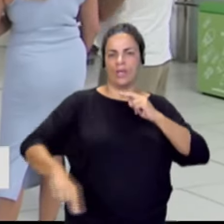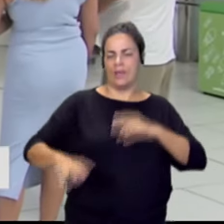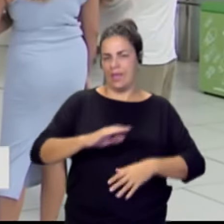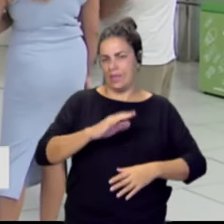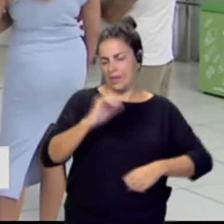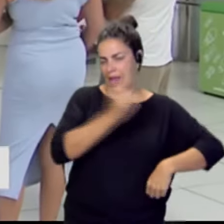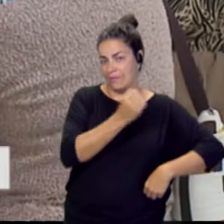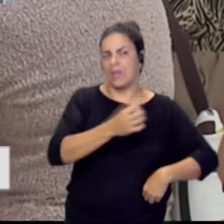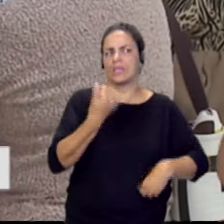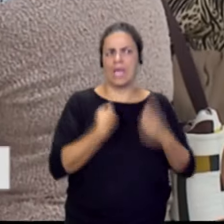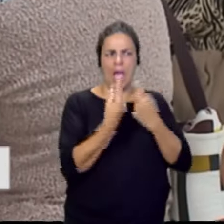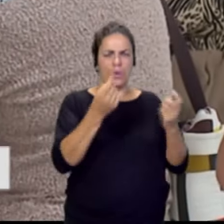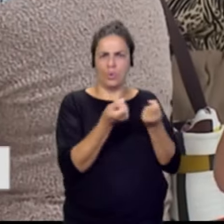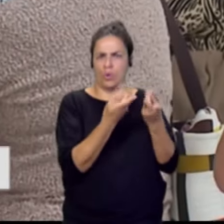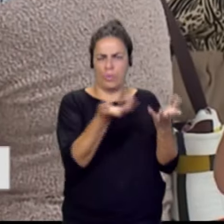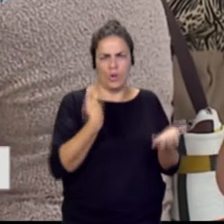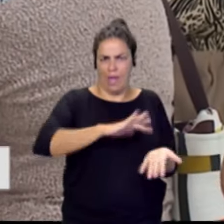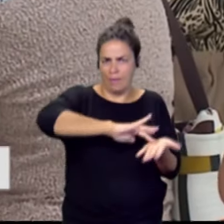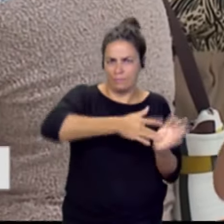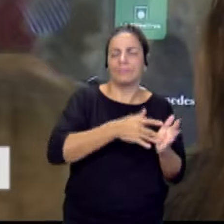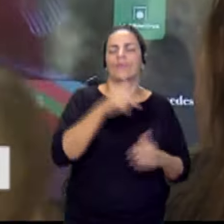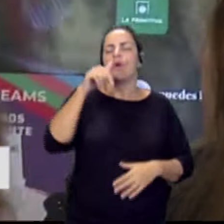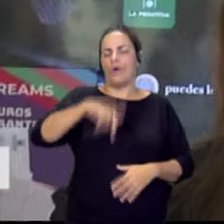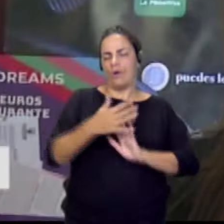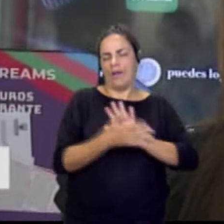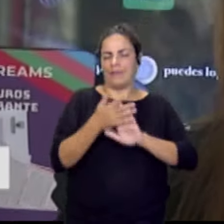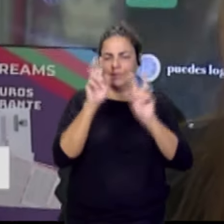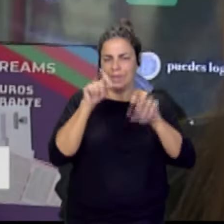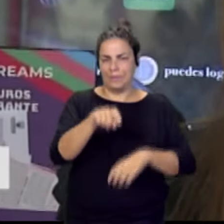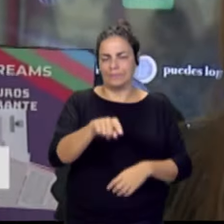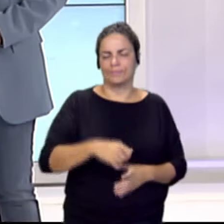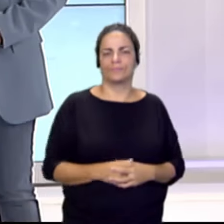números agotados. Hablaremos de ello en Buenos Días Canarias.